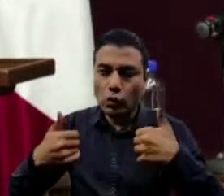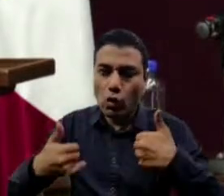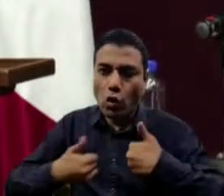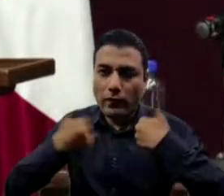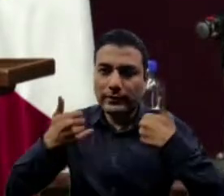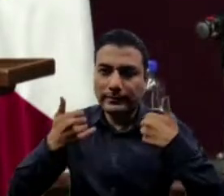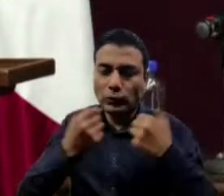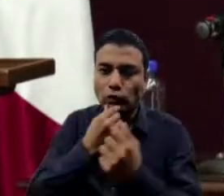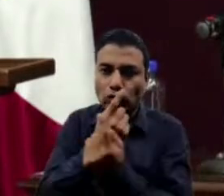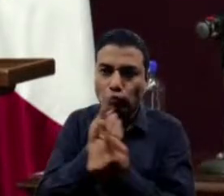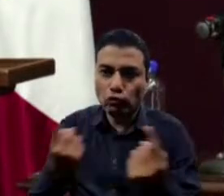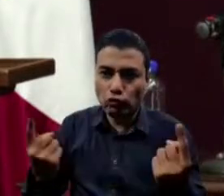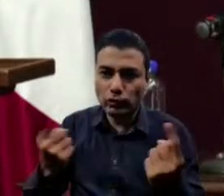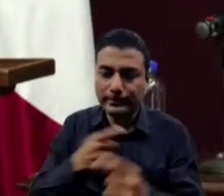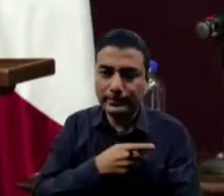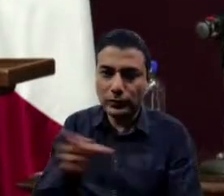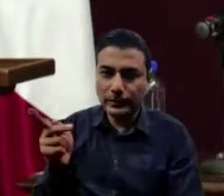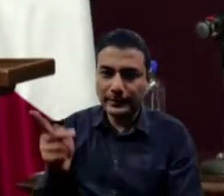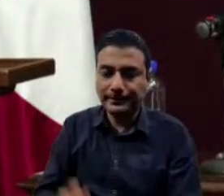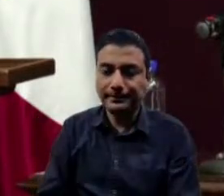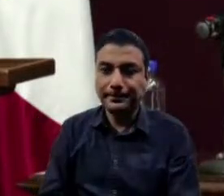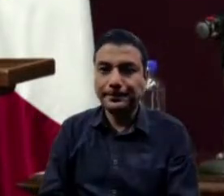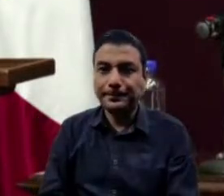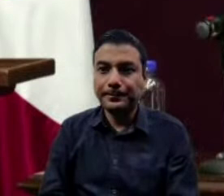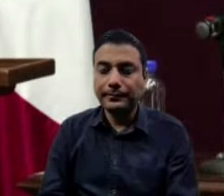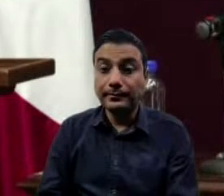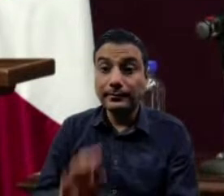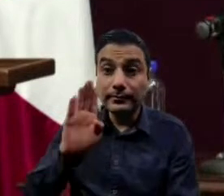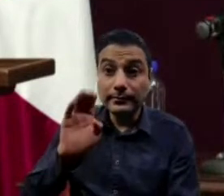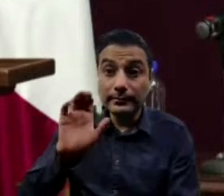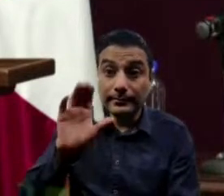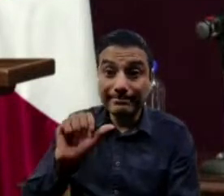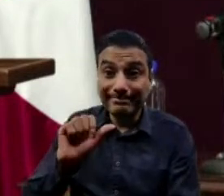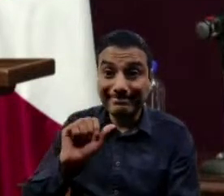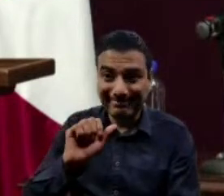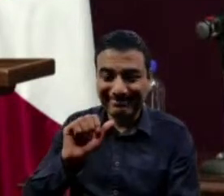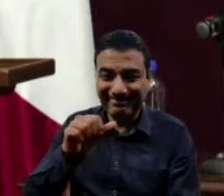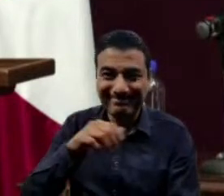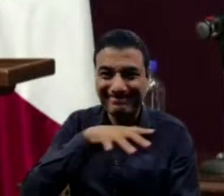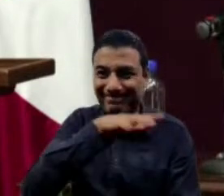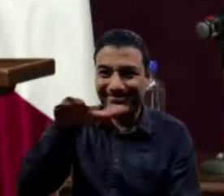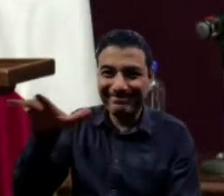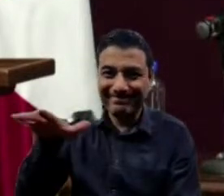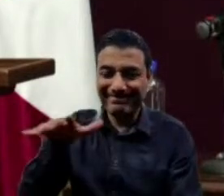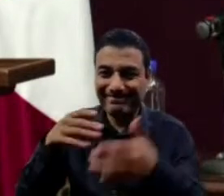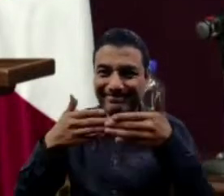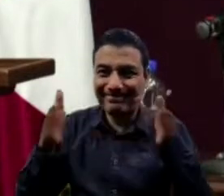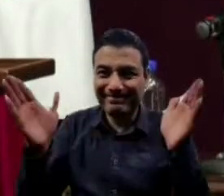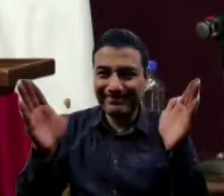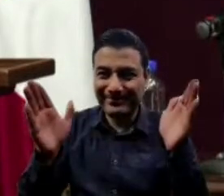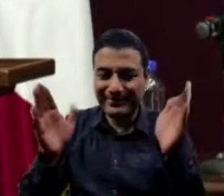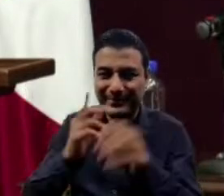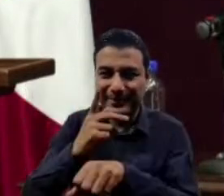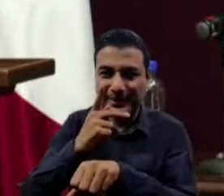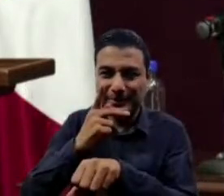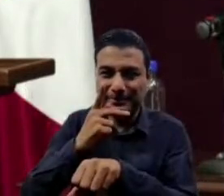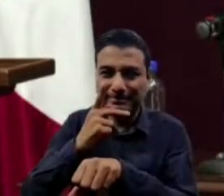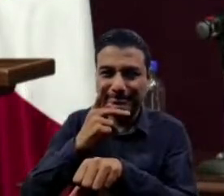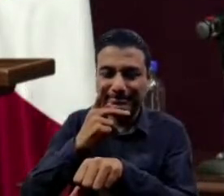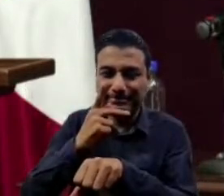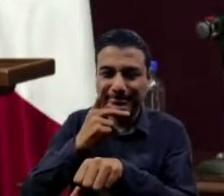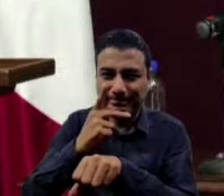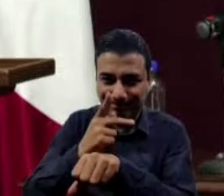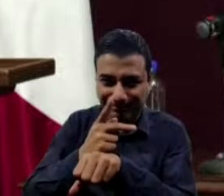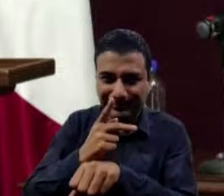país. Entre ellos, la beca universal para estudiantes de educación media superior, Benito Juárez, la beca